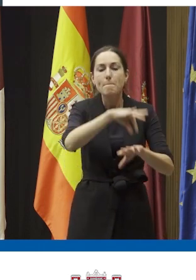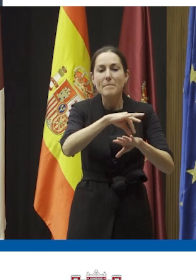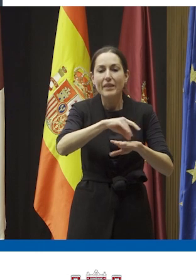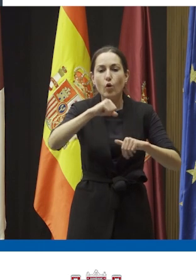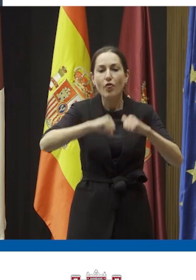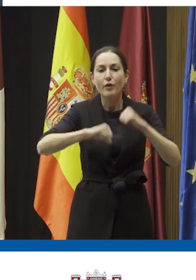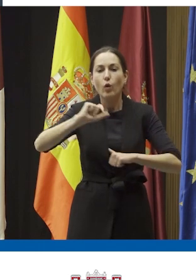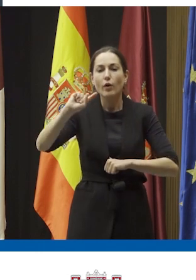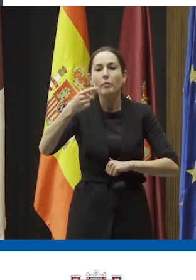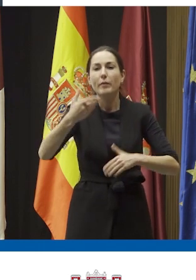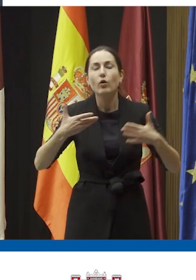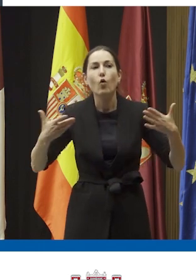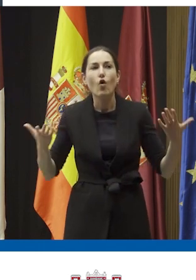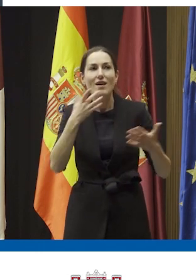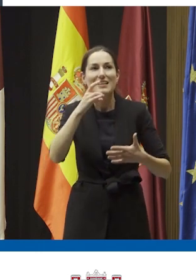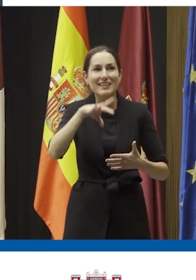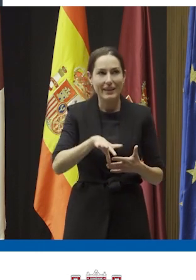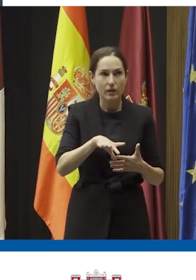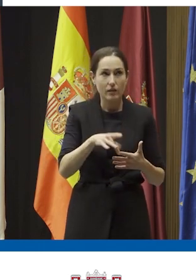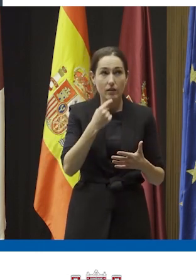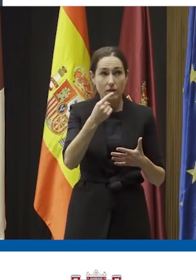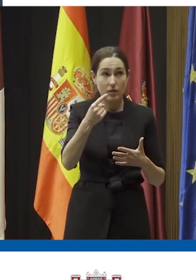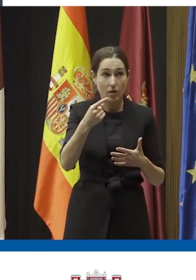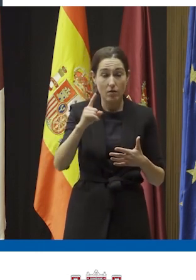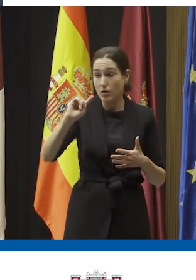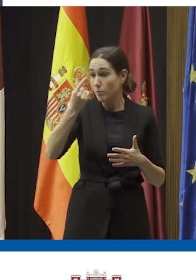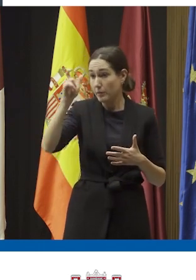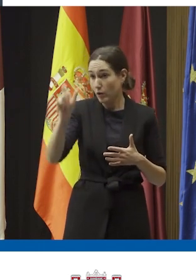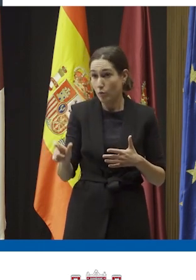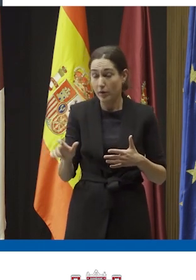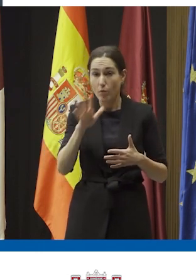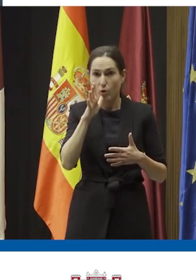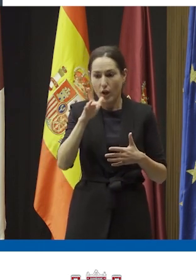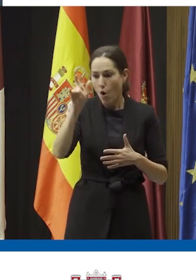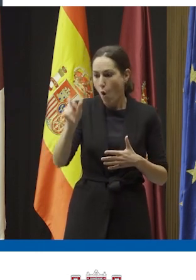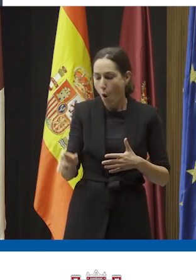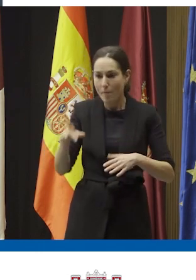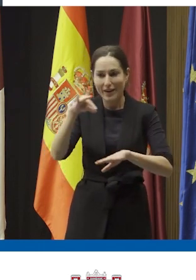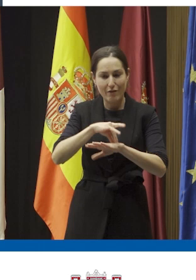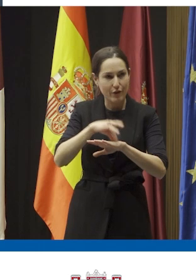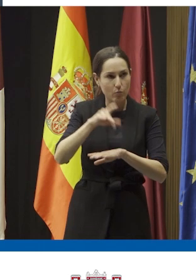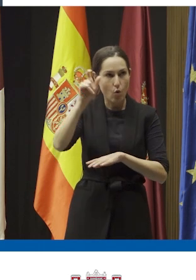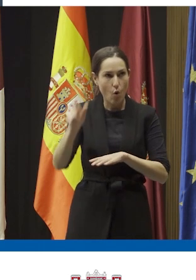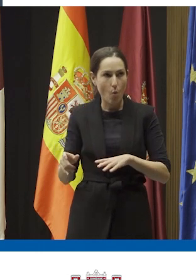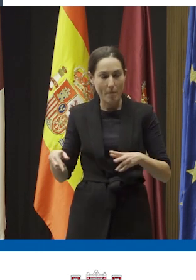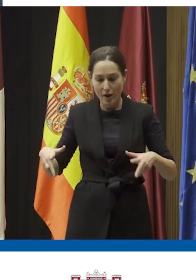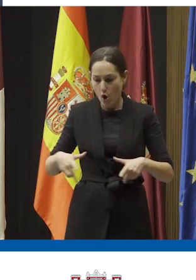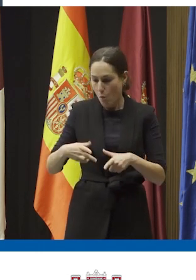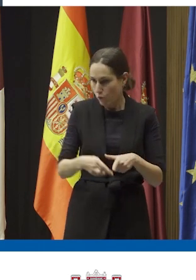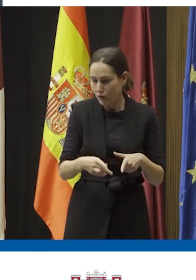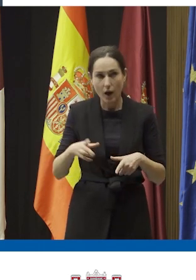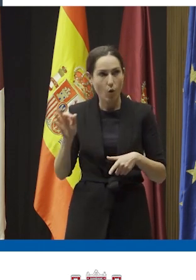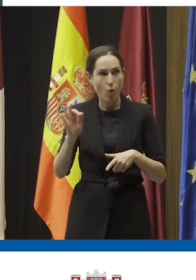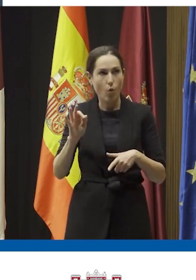como pudo ser el primer hombre, puesto que el hombre enfermo, el hombre herido, el hombre mutilado, el hombre con necesidad de mano amiga